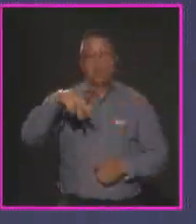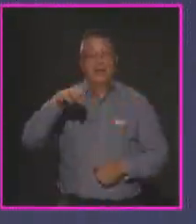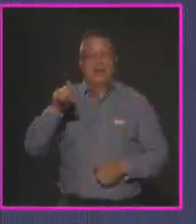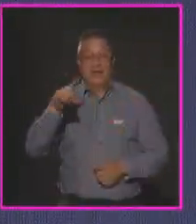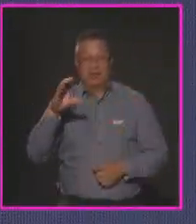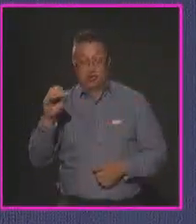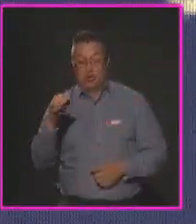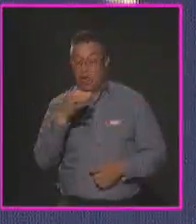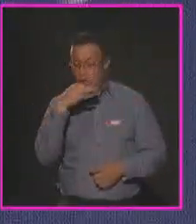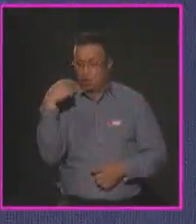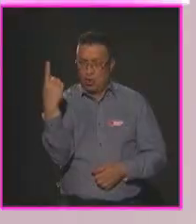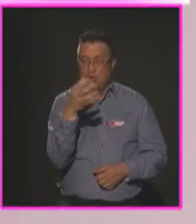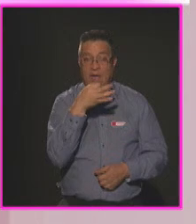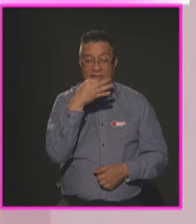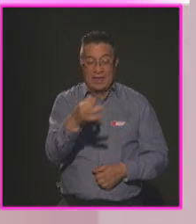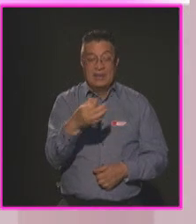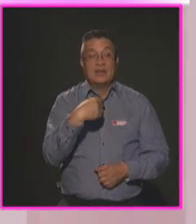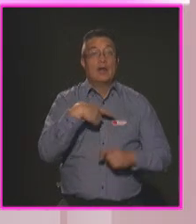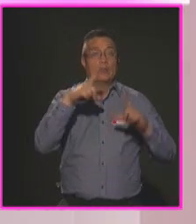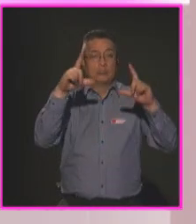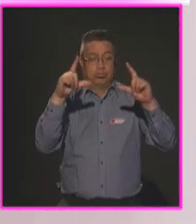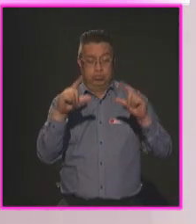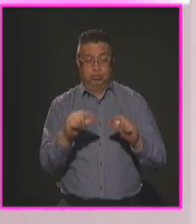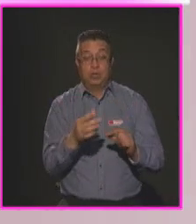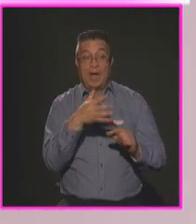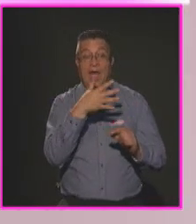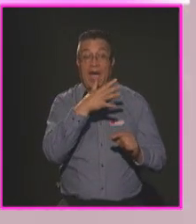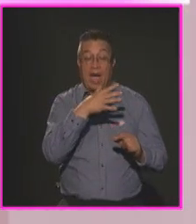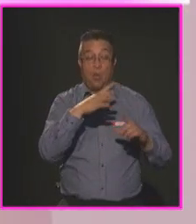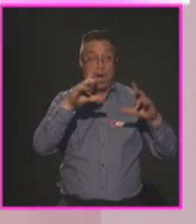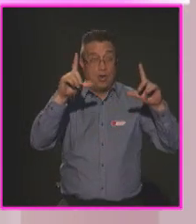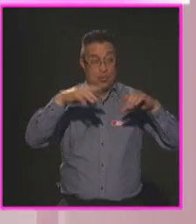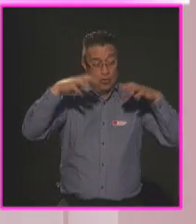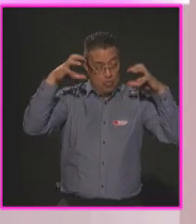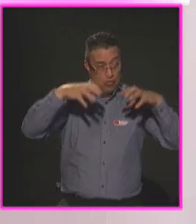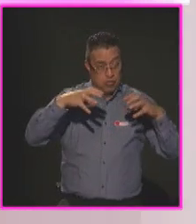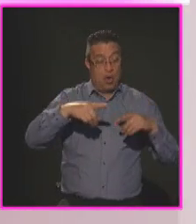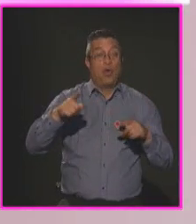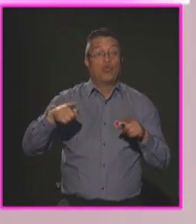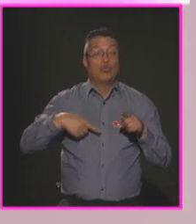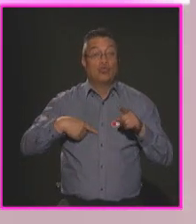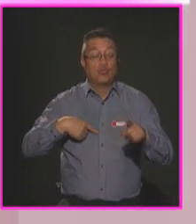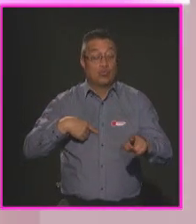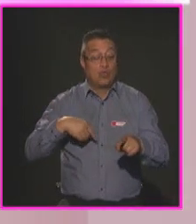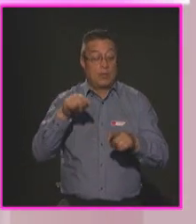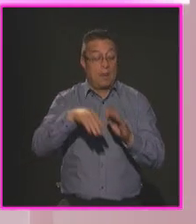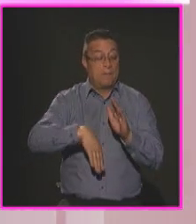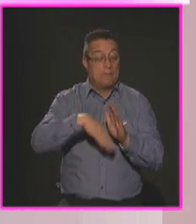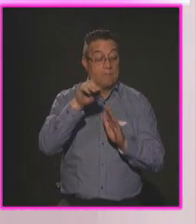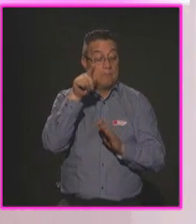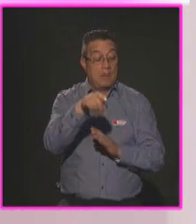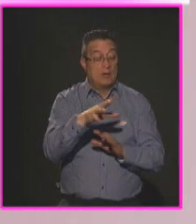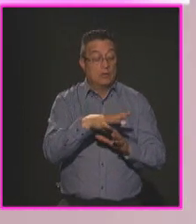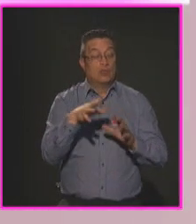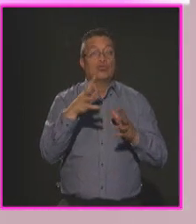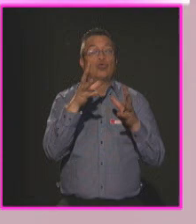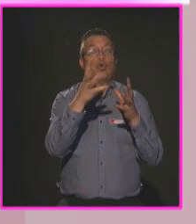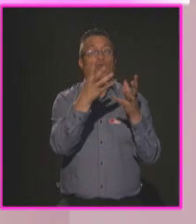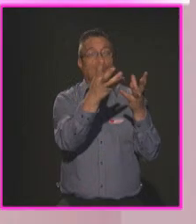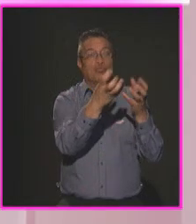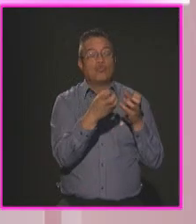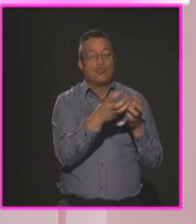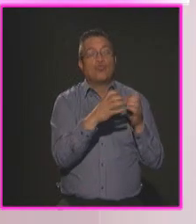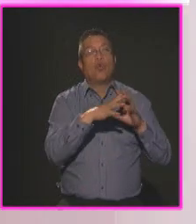que el estrés hídrico vivido durante la mega sequía en Chile central se debe más que nada a un exceso de consumo y una mala gestión y